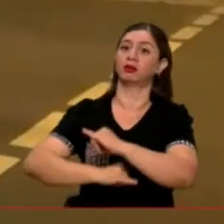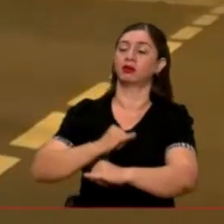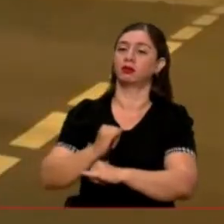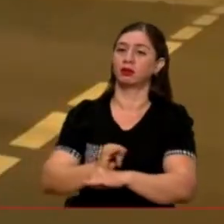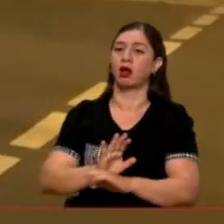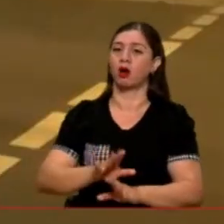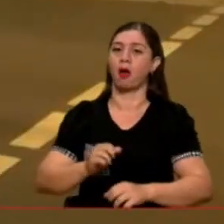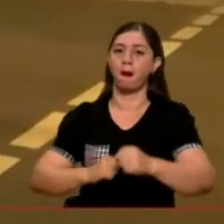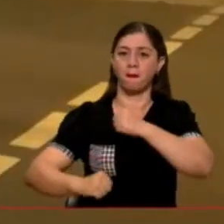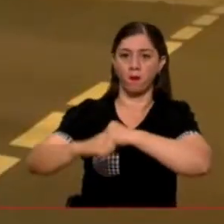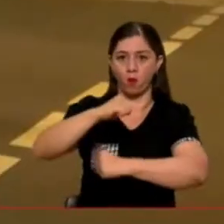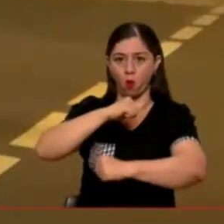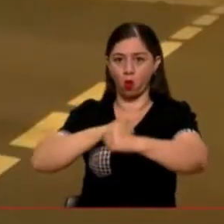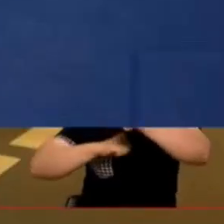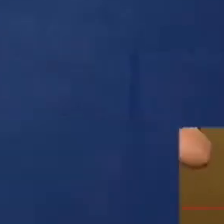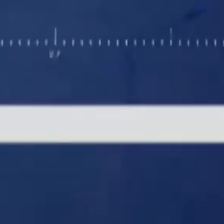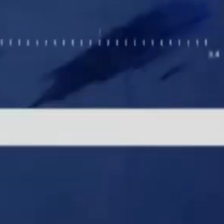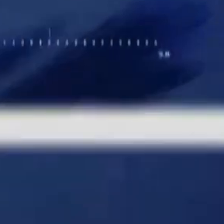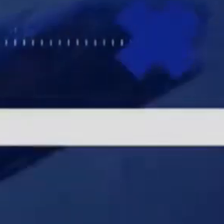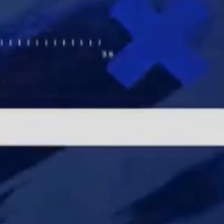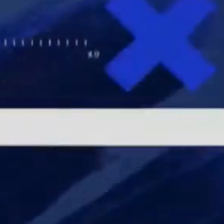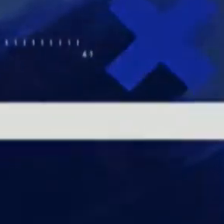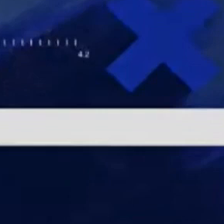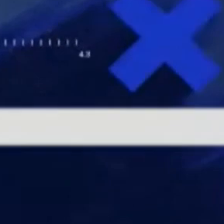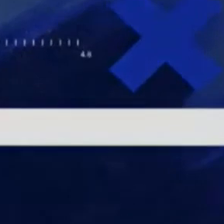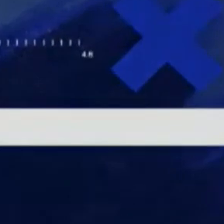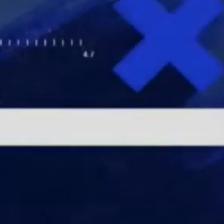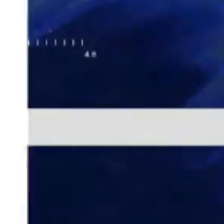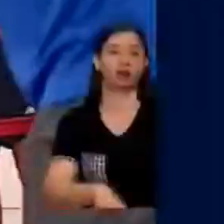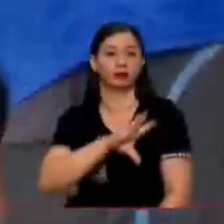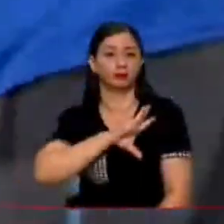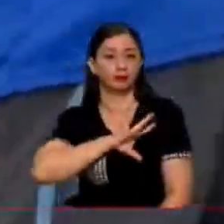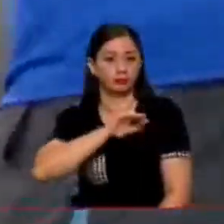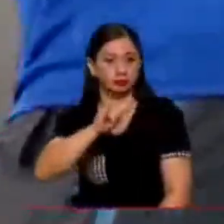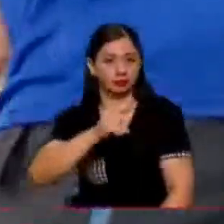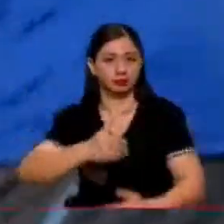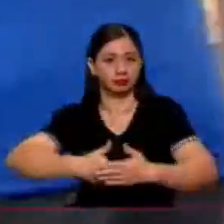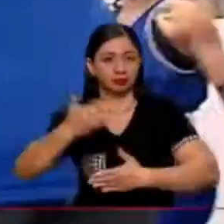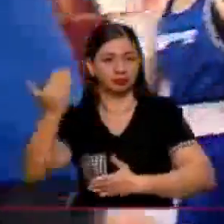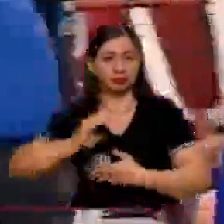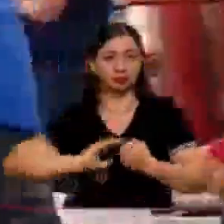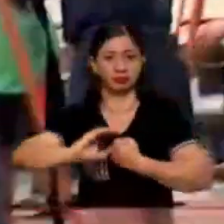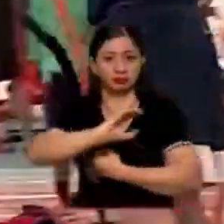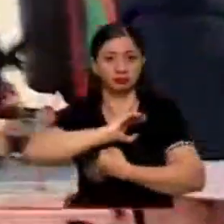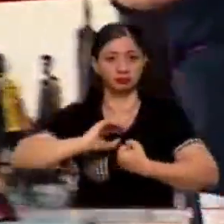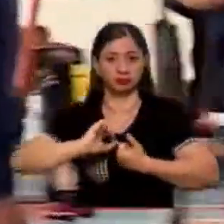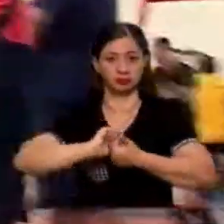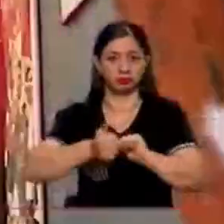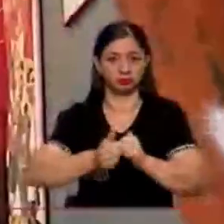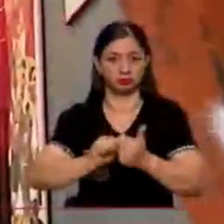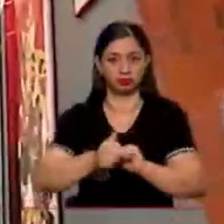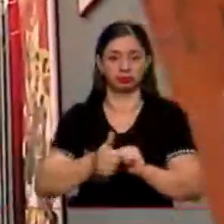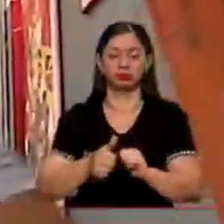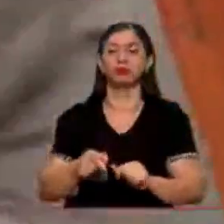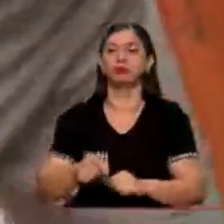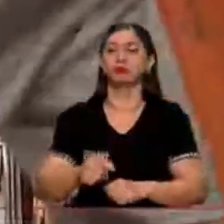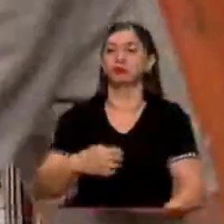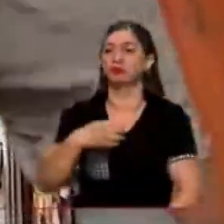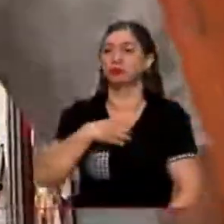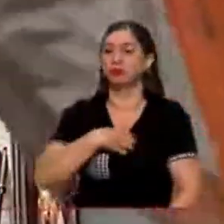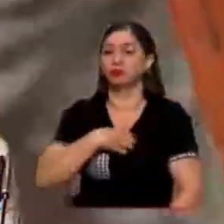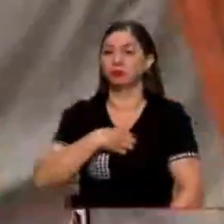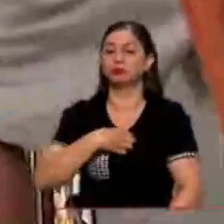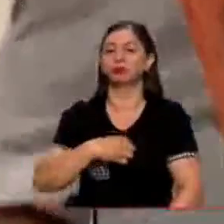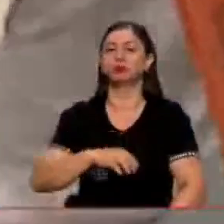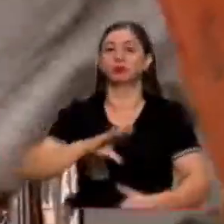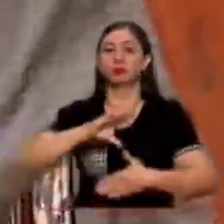Hablemos del boxeo, porque arranca en la capital del Valle del Cauca, en Cali, Ciudad Deportiva, el Campeonato